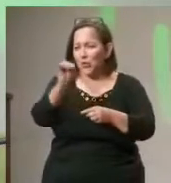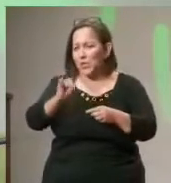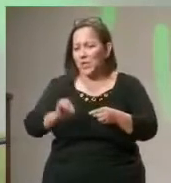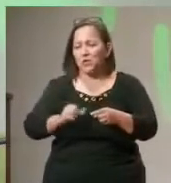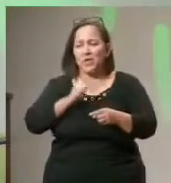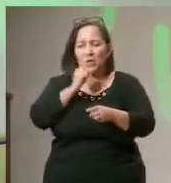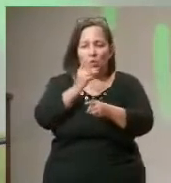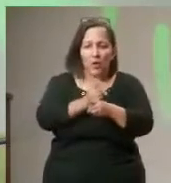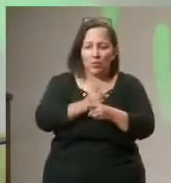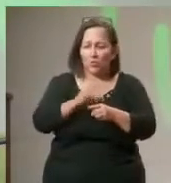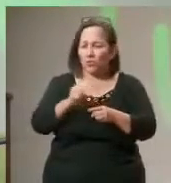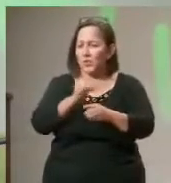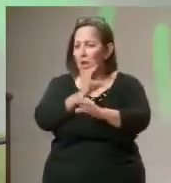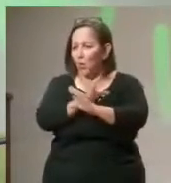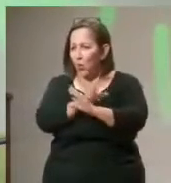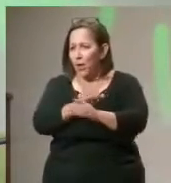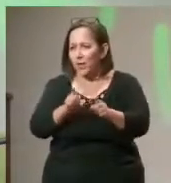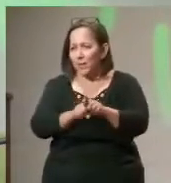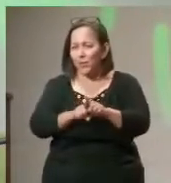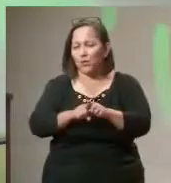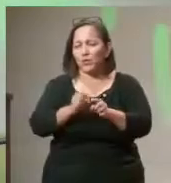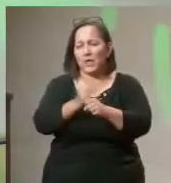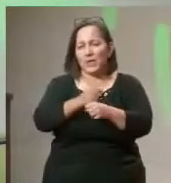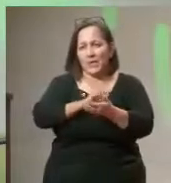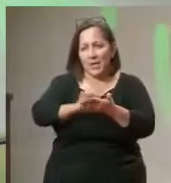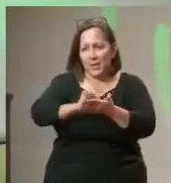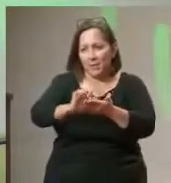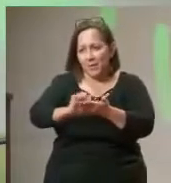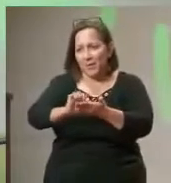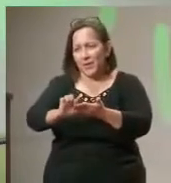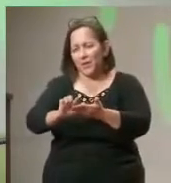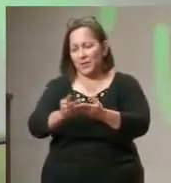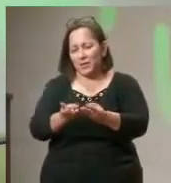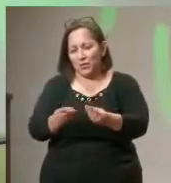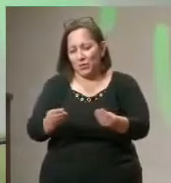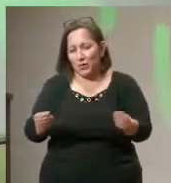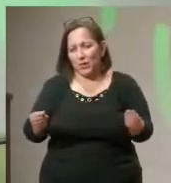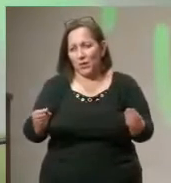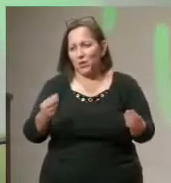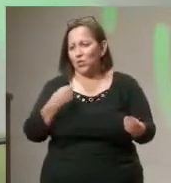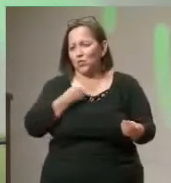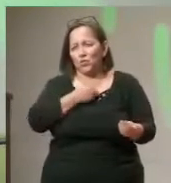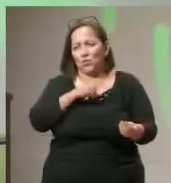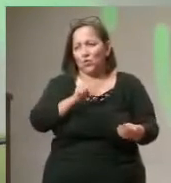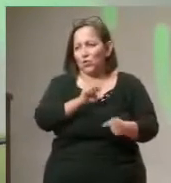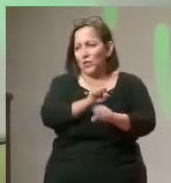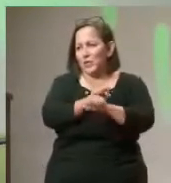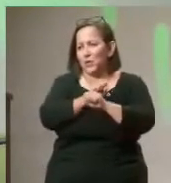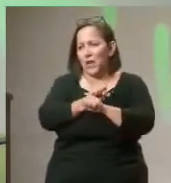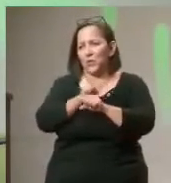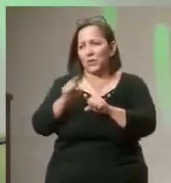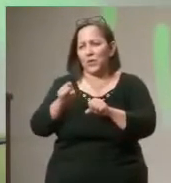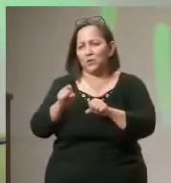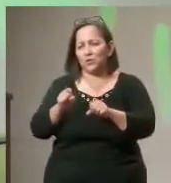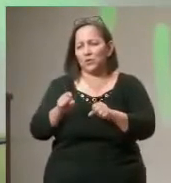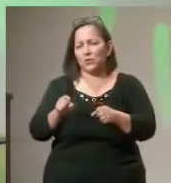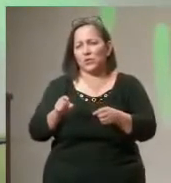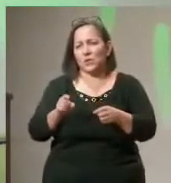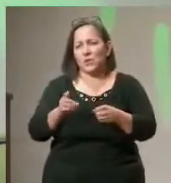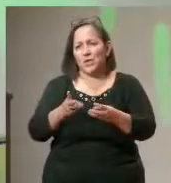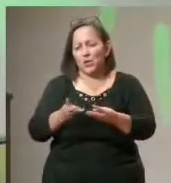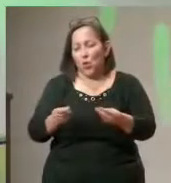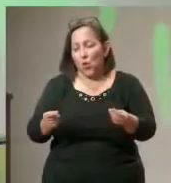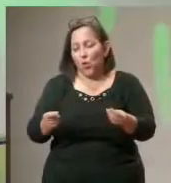da mantenimiento. Cuando se hacen las limpiezas de los lodos, ni siquiera nos aseguramos de que esos lodos se vayan a tratar